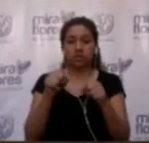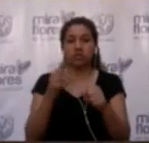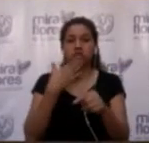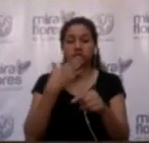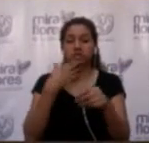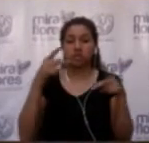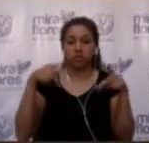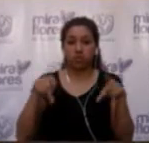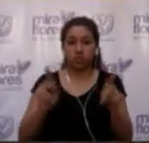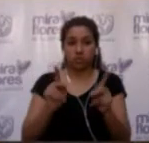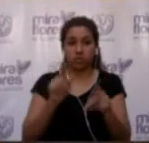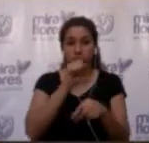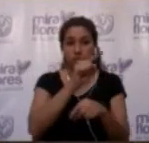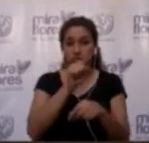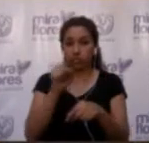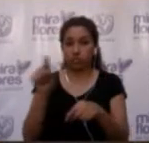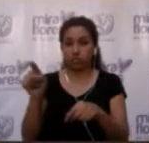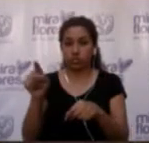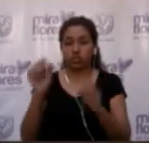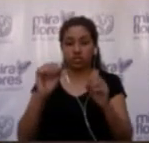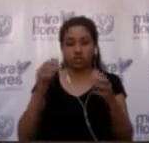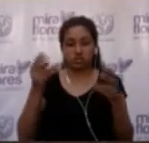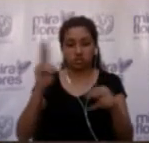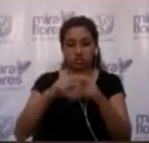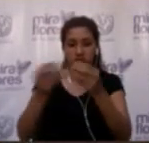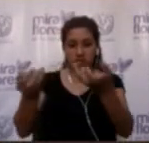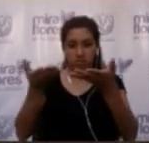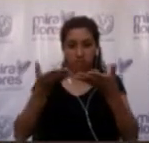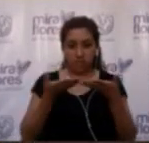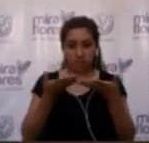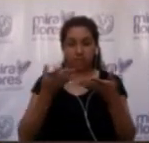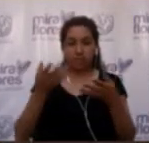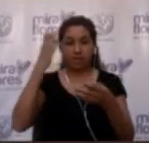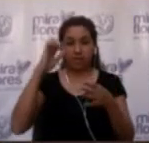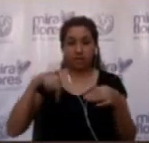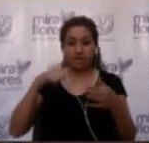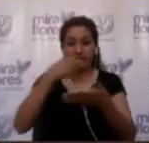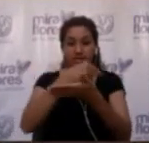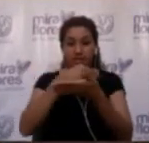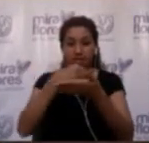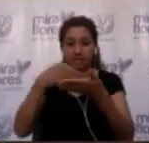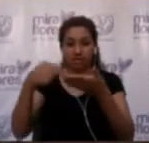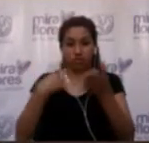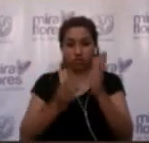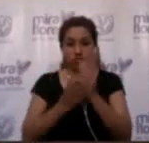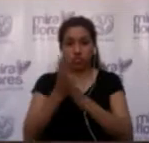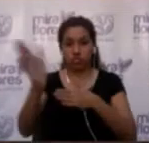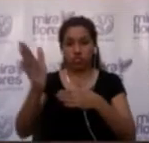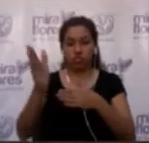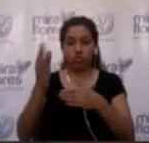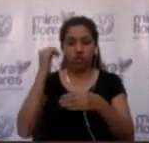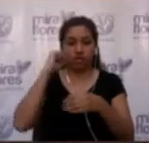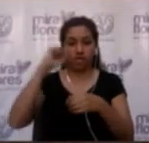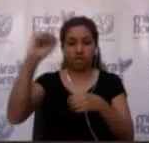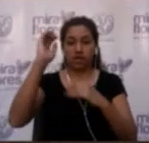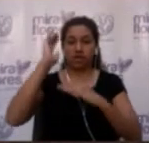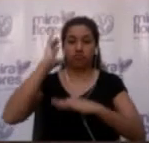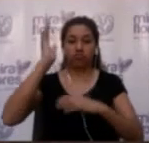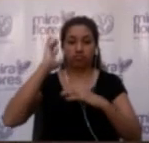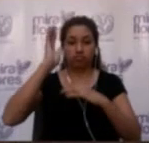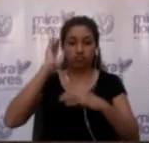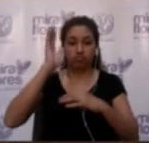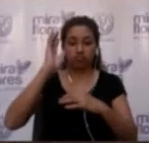autorización que ustedes gentilmente me habían concedido para estar durante esta semana como expositor en esta actividad